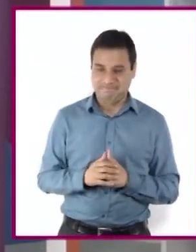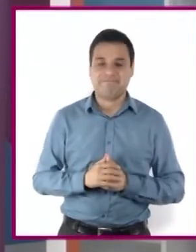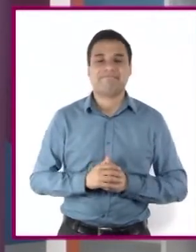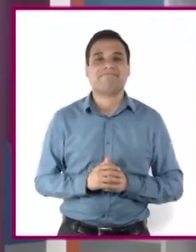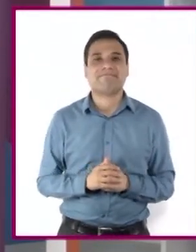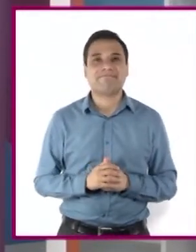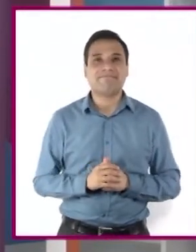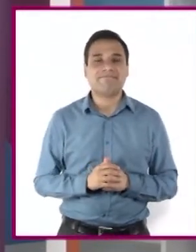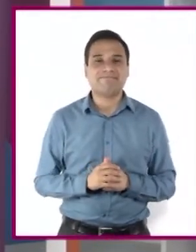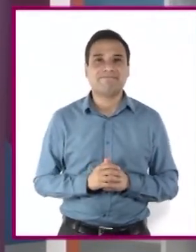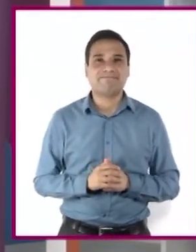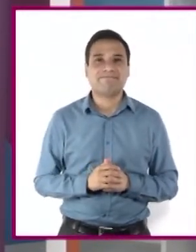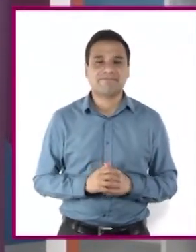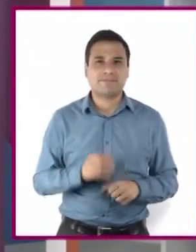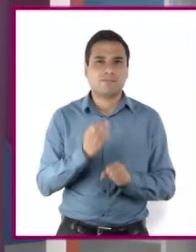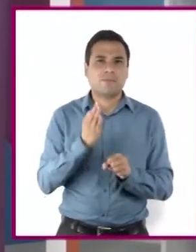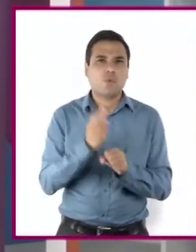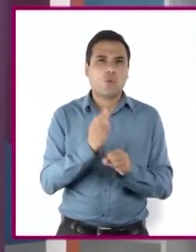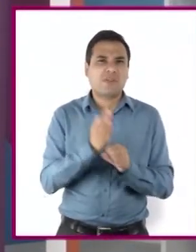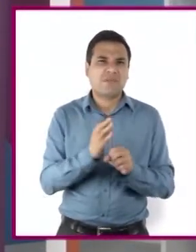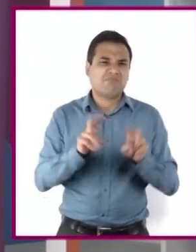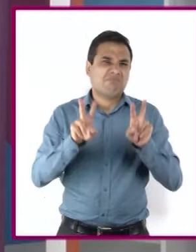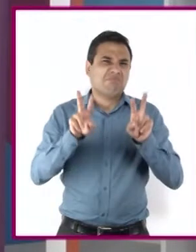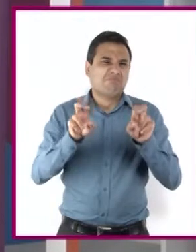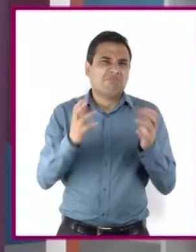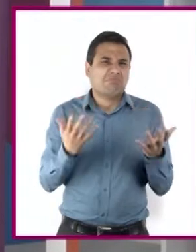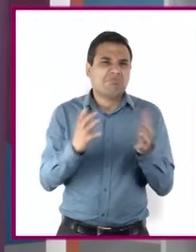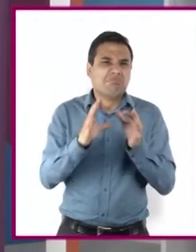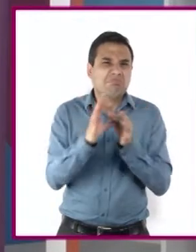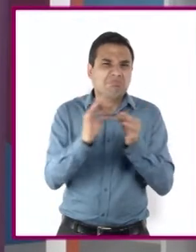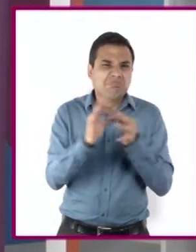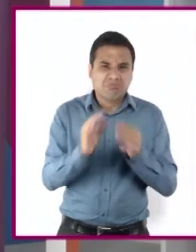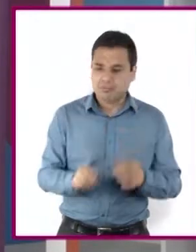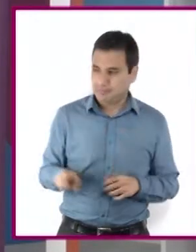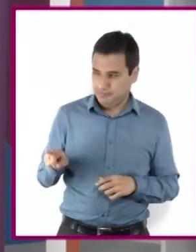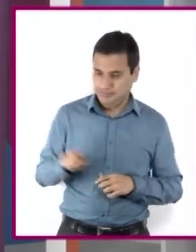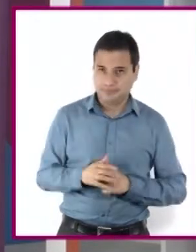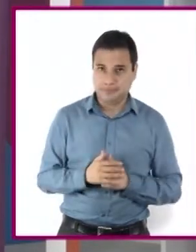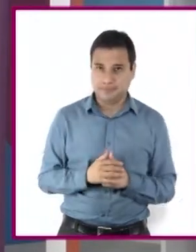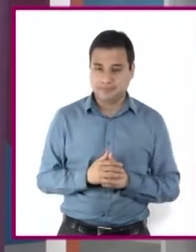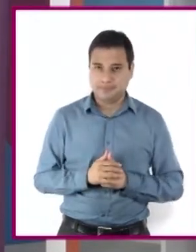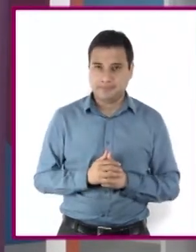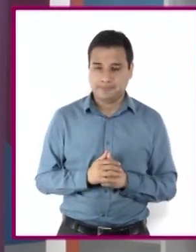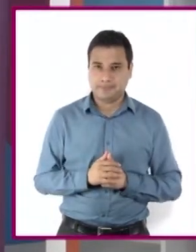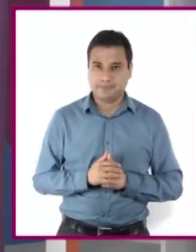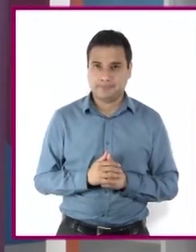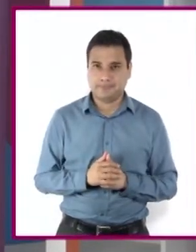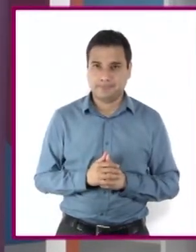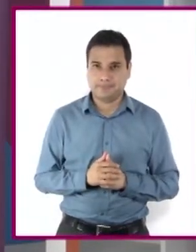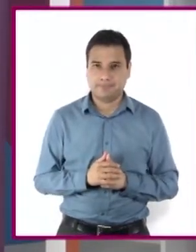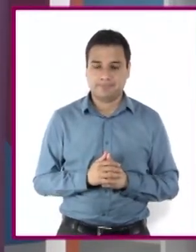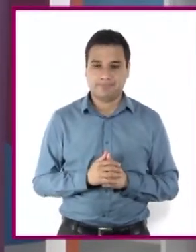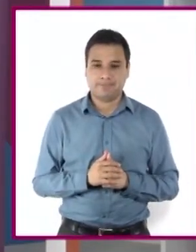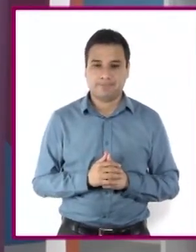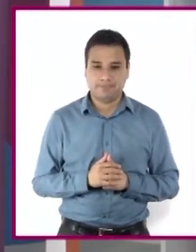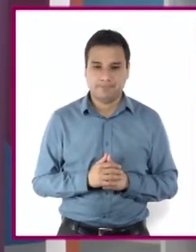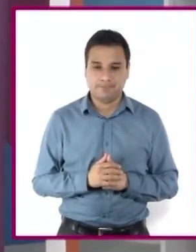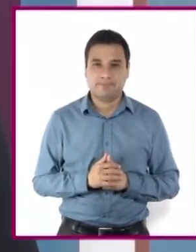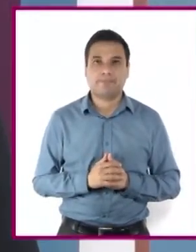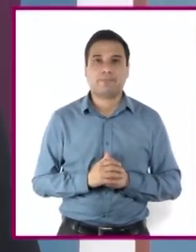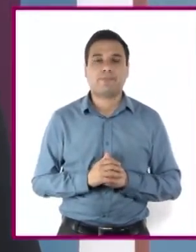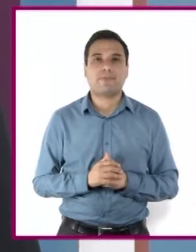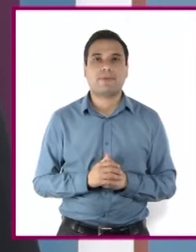parte. El tema corresponde a mitos y leyendas prehispánicas, una forma de explicar el mundo